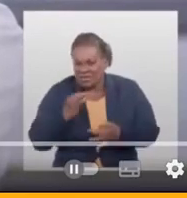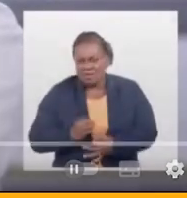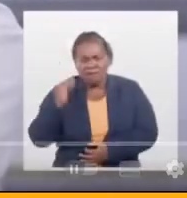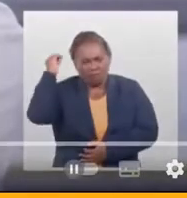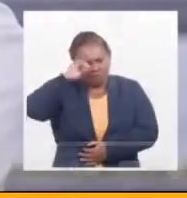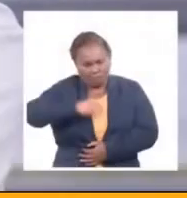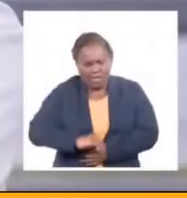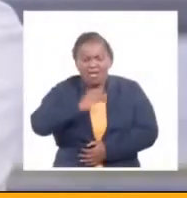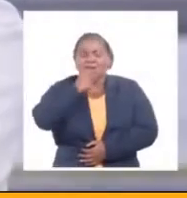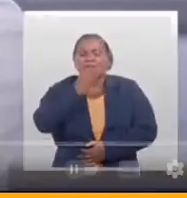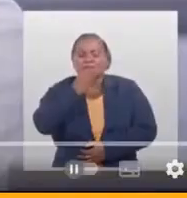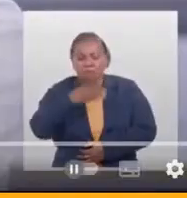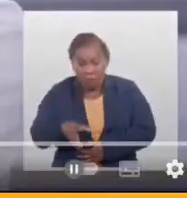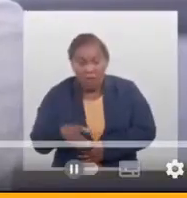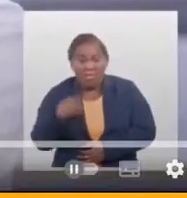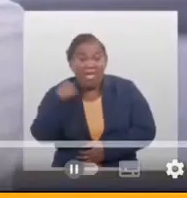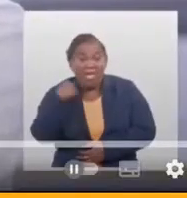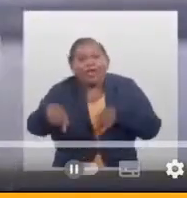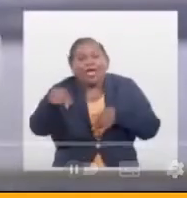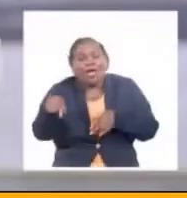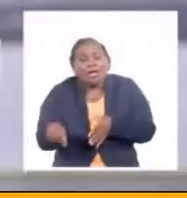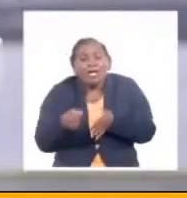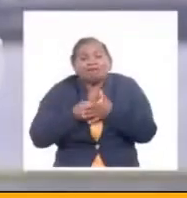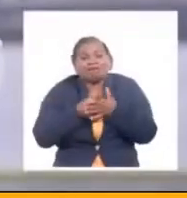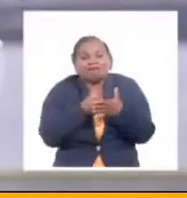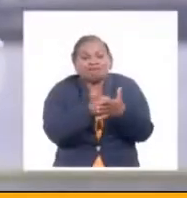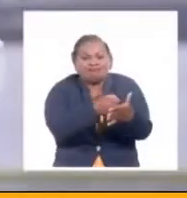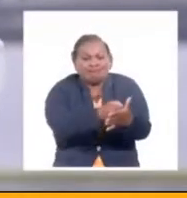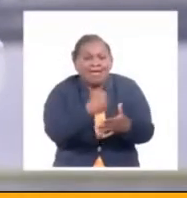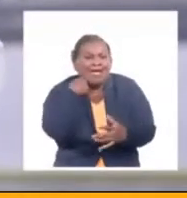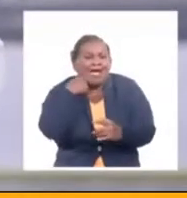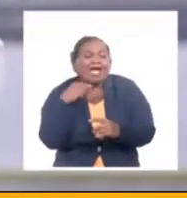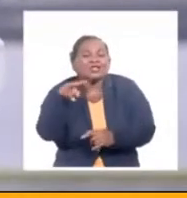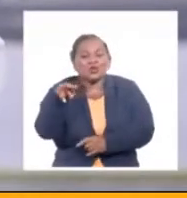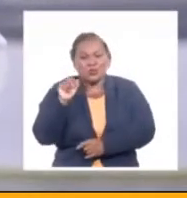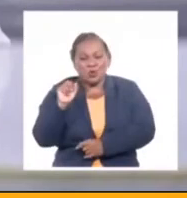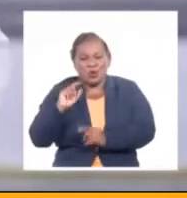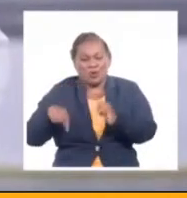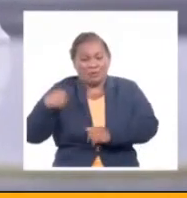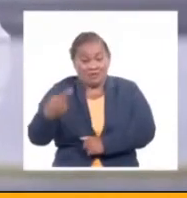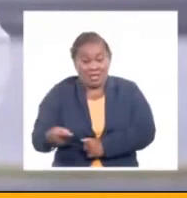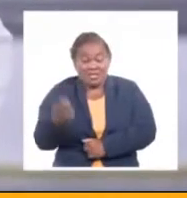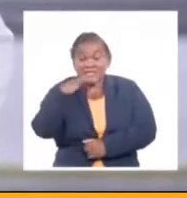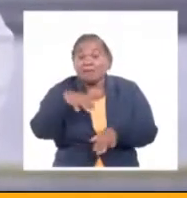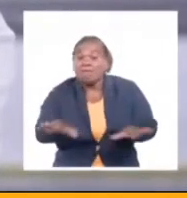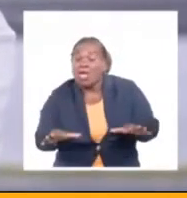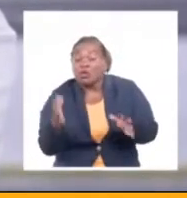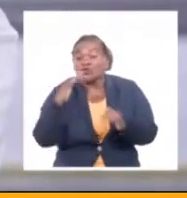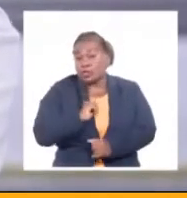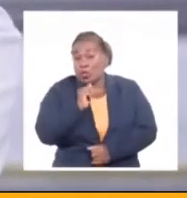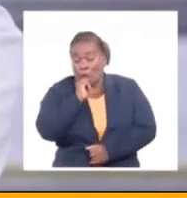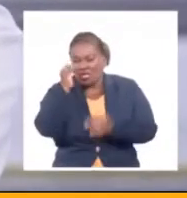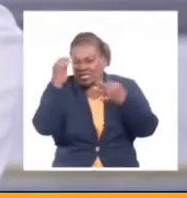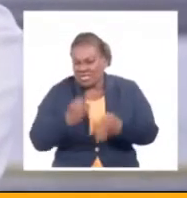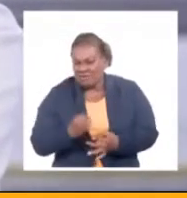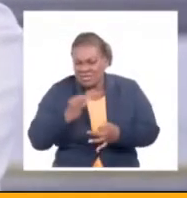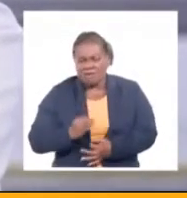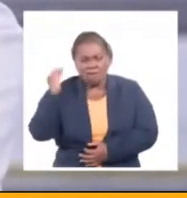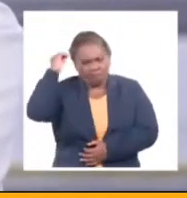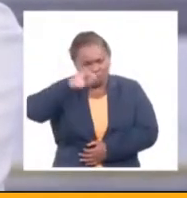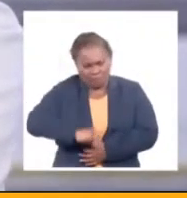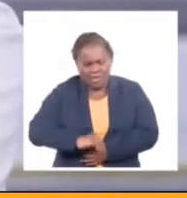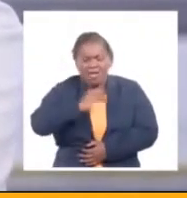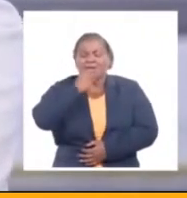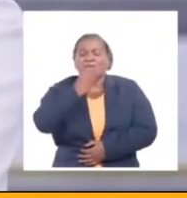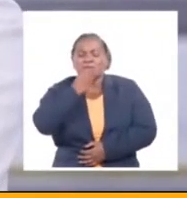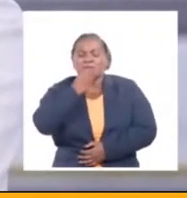Que podría ser aún más difícil. No, sin miedos y sin dudas, pero siempre conscientes de que podría